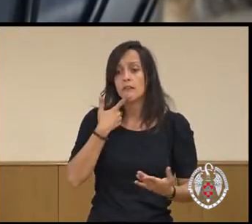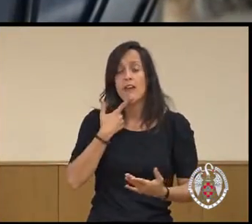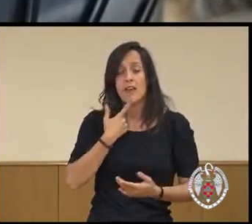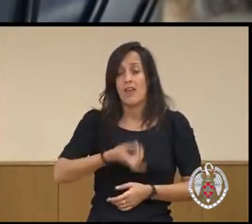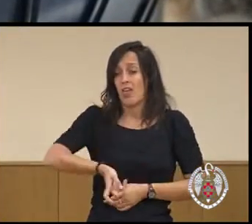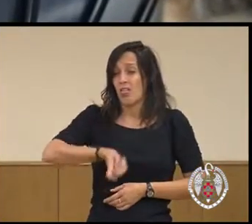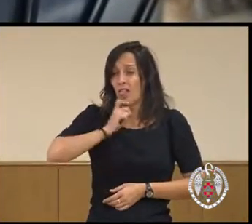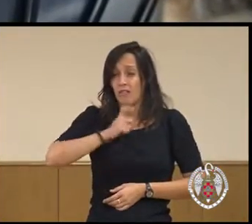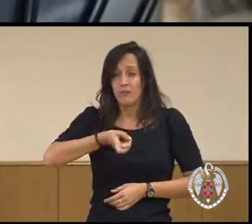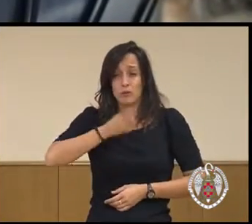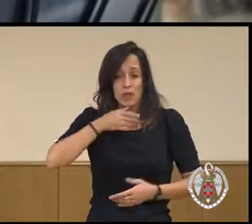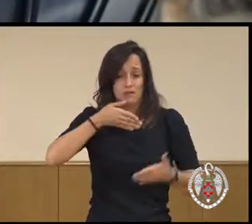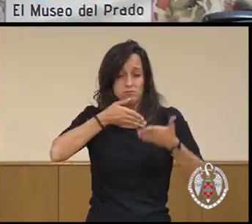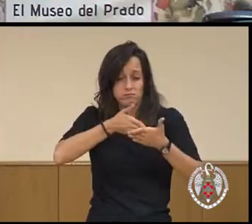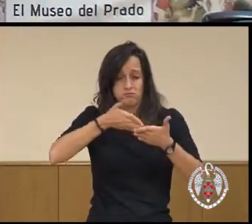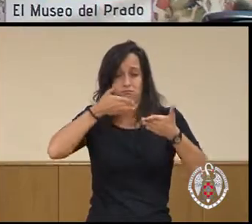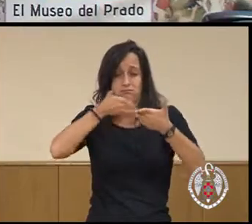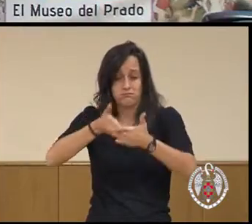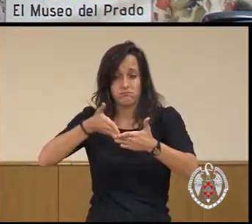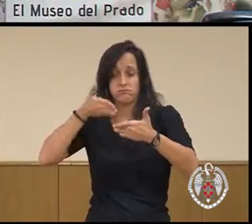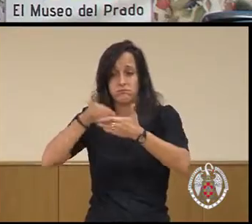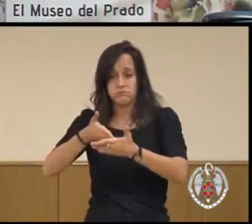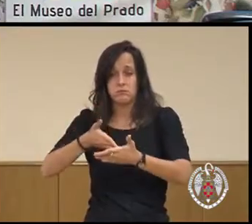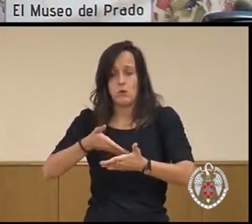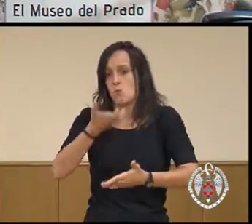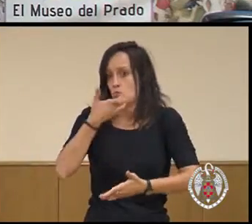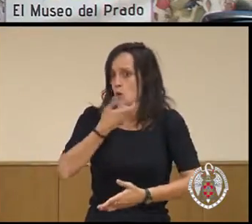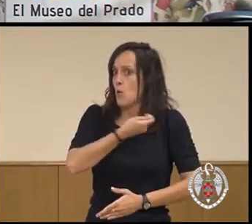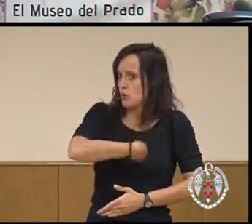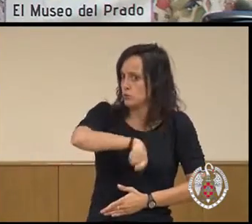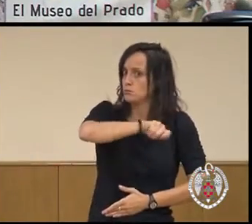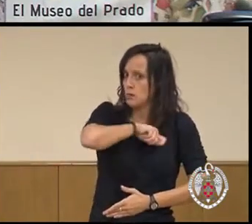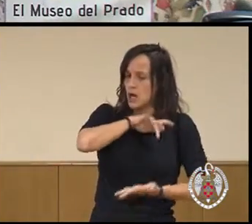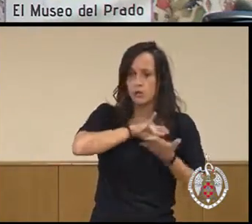que ha atravesado España en su historia.